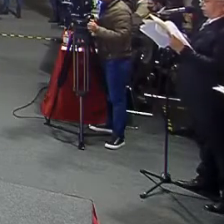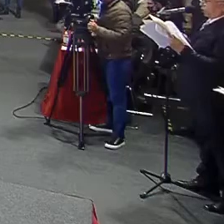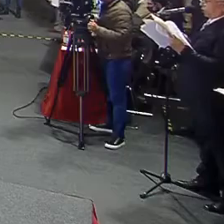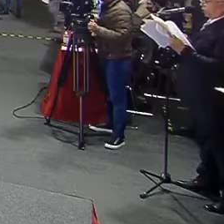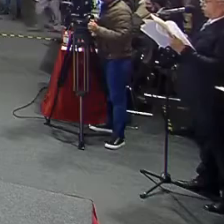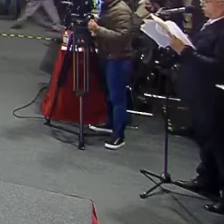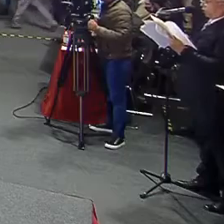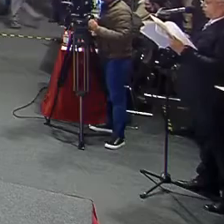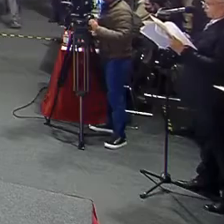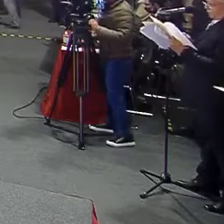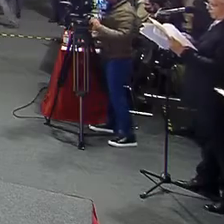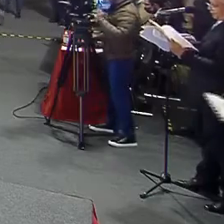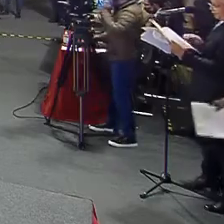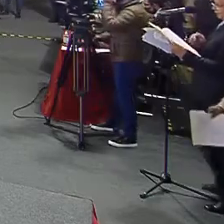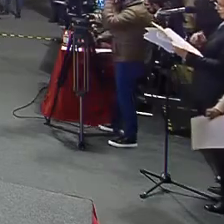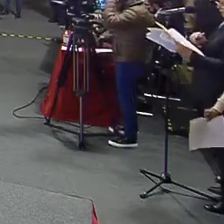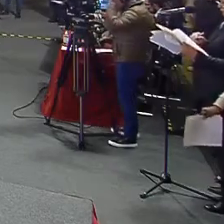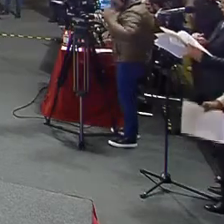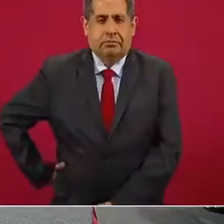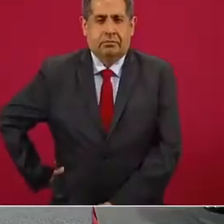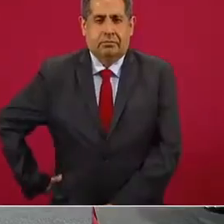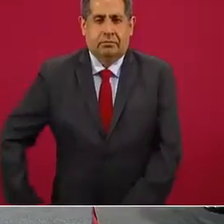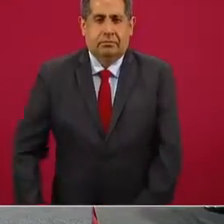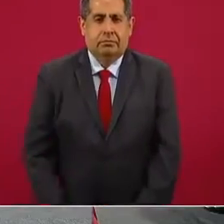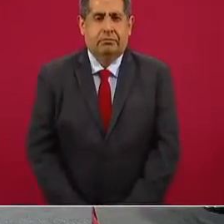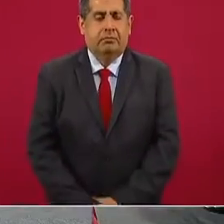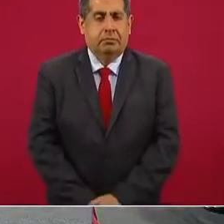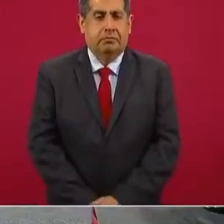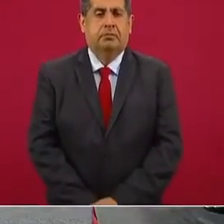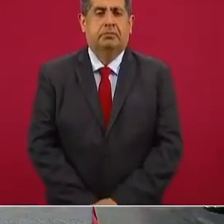Zoé Robledo Aburto.